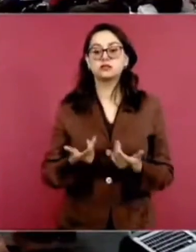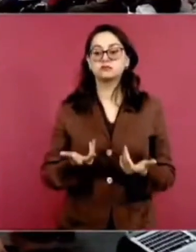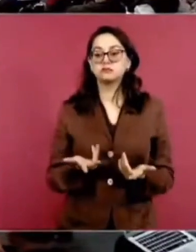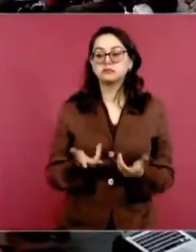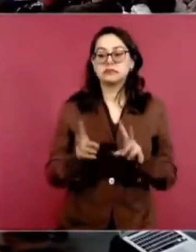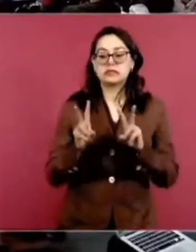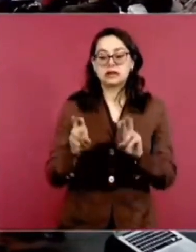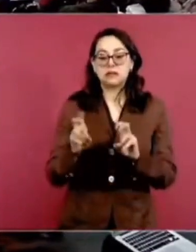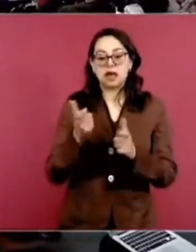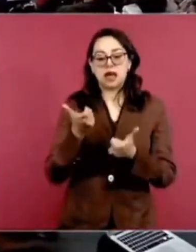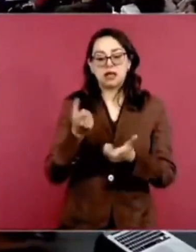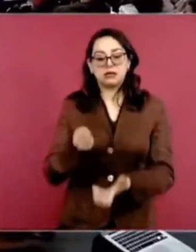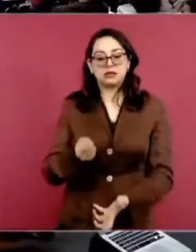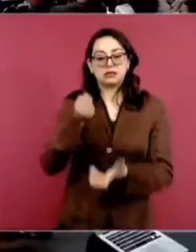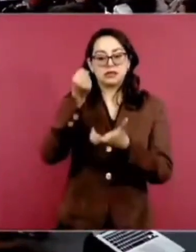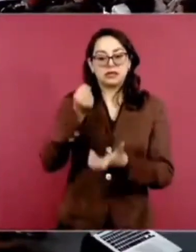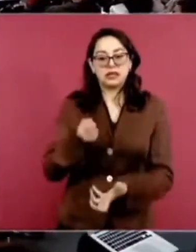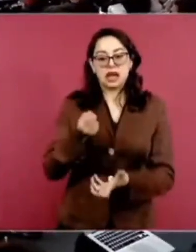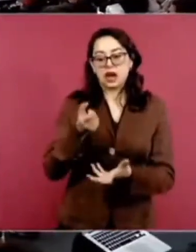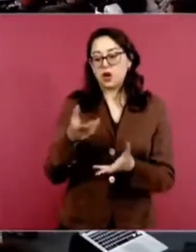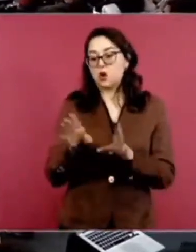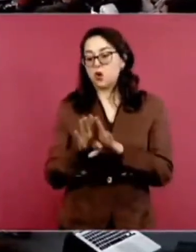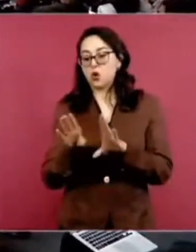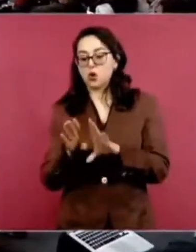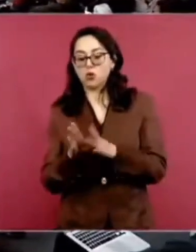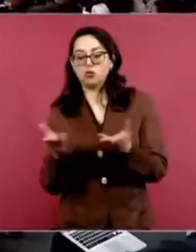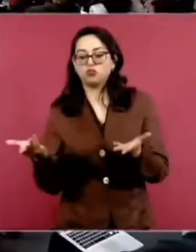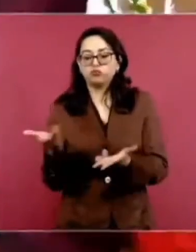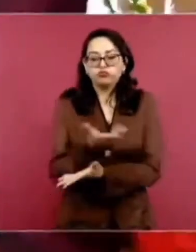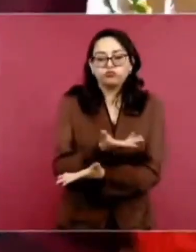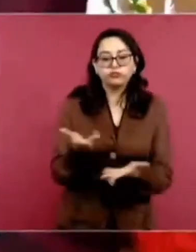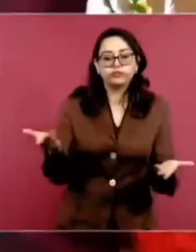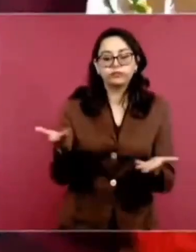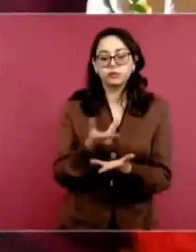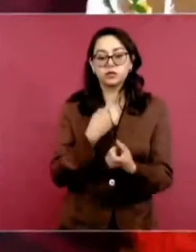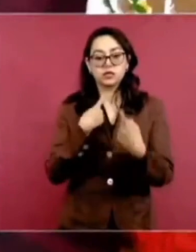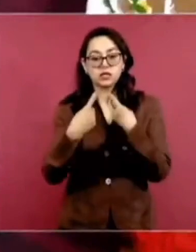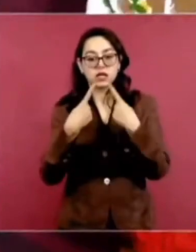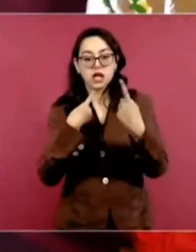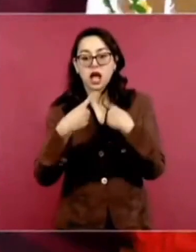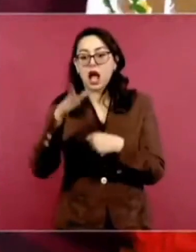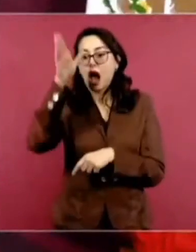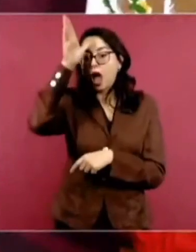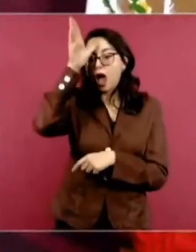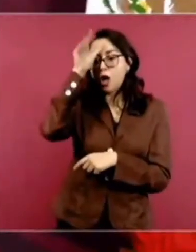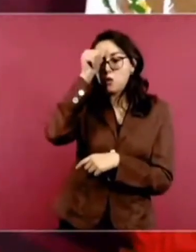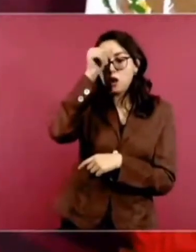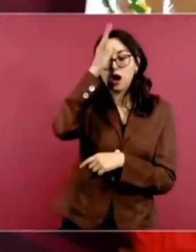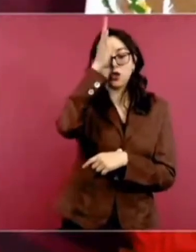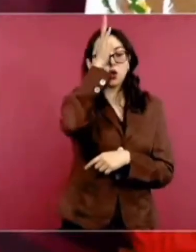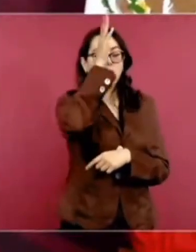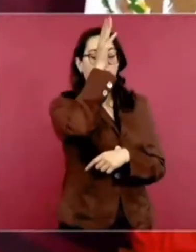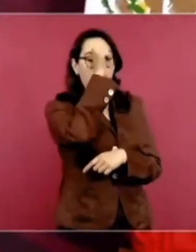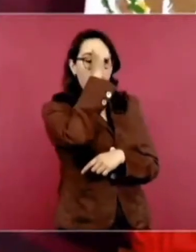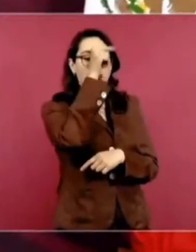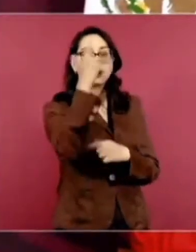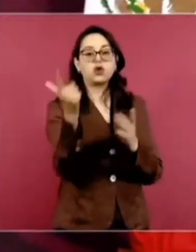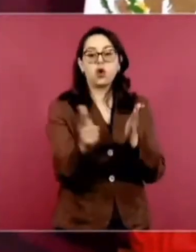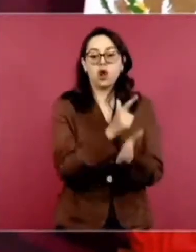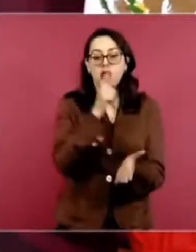económicos, el aprobar conjuntamente leyes o reformas a la